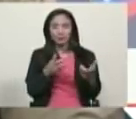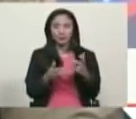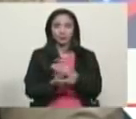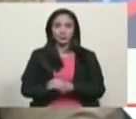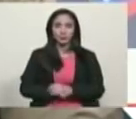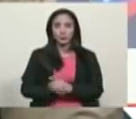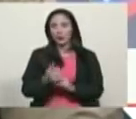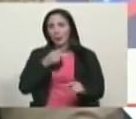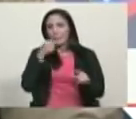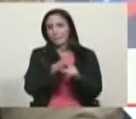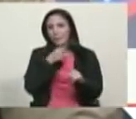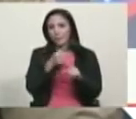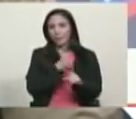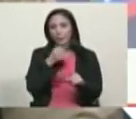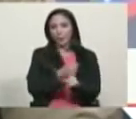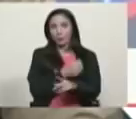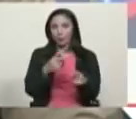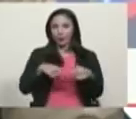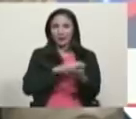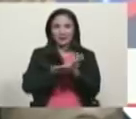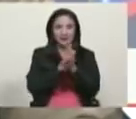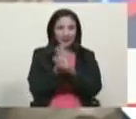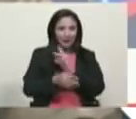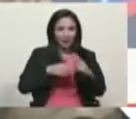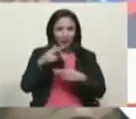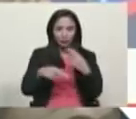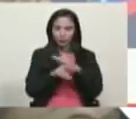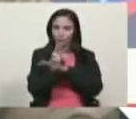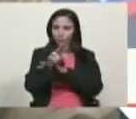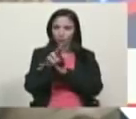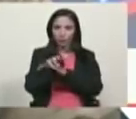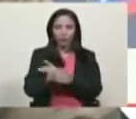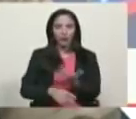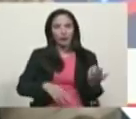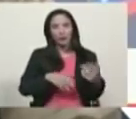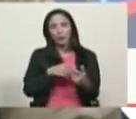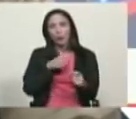Estamos dando la batalla por la existencia de nuestro país como república,